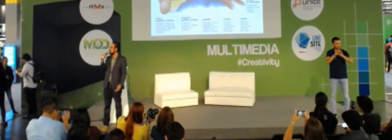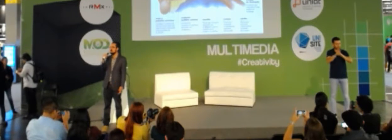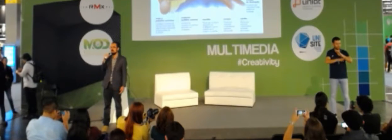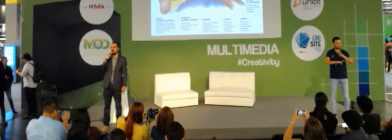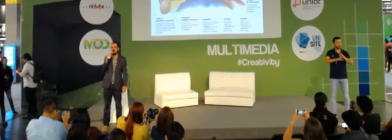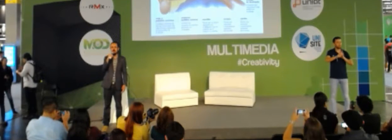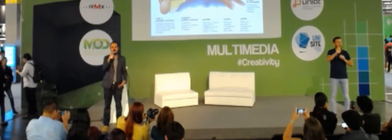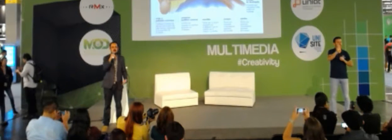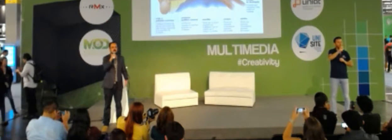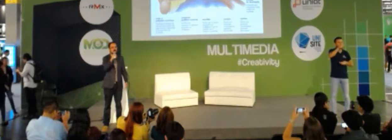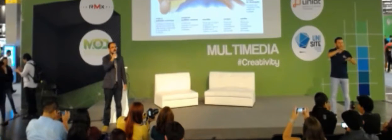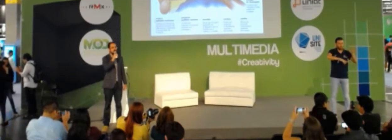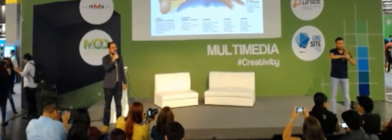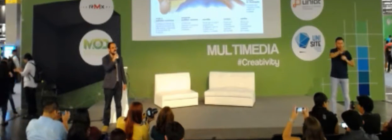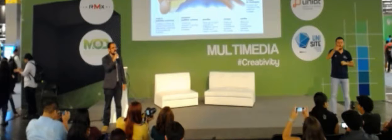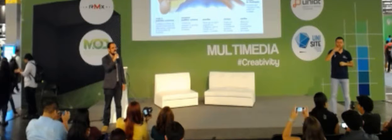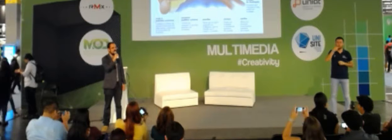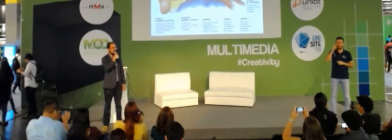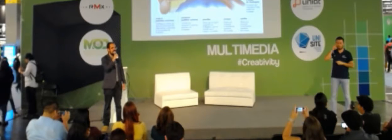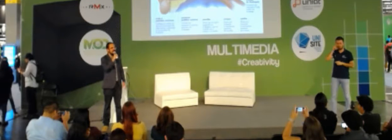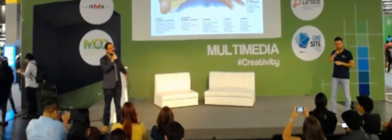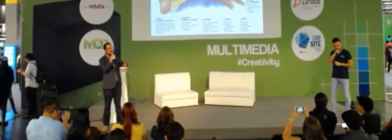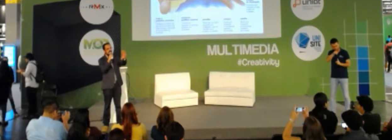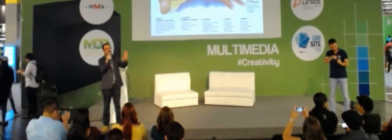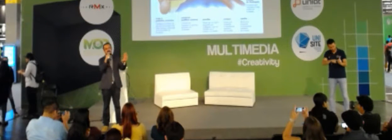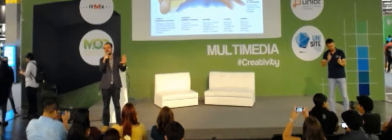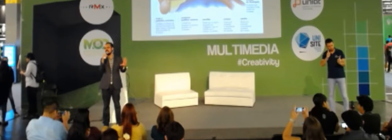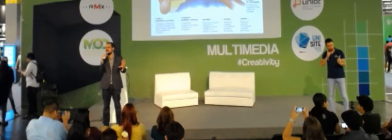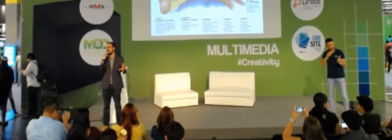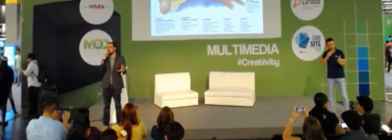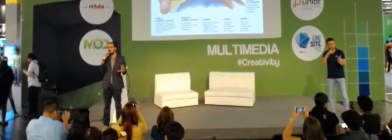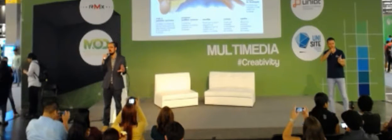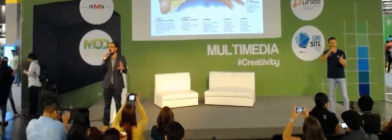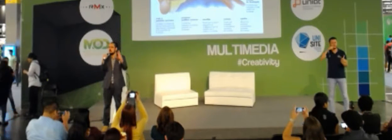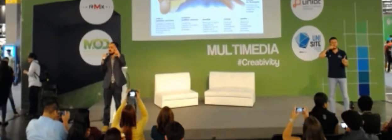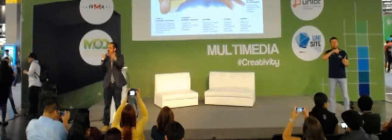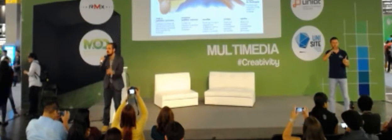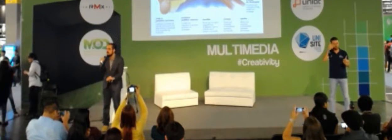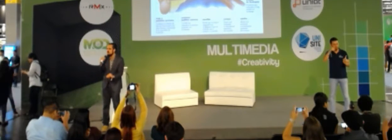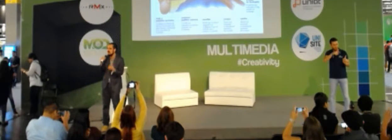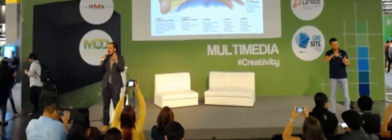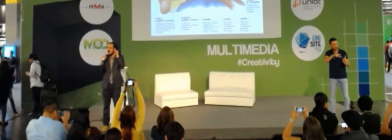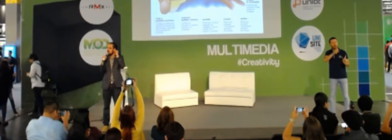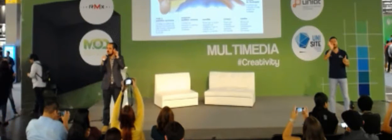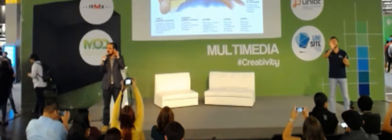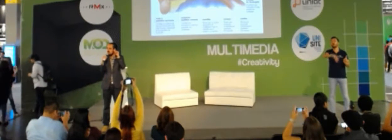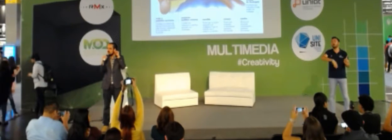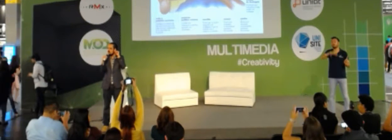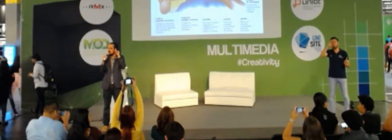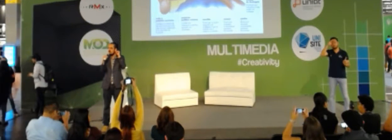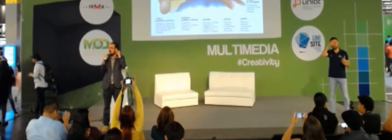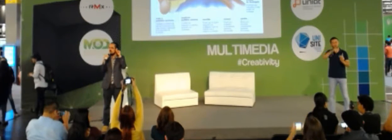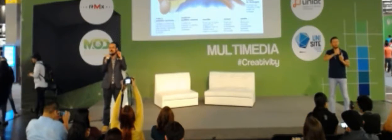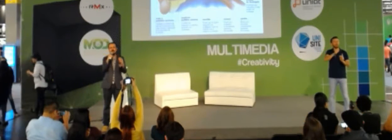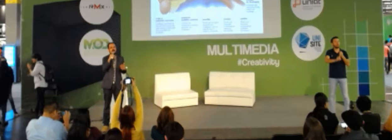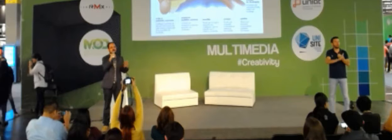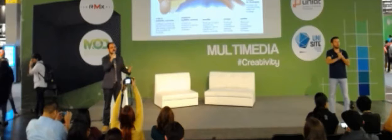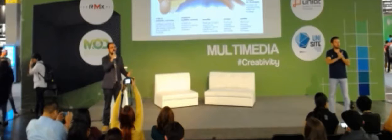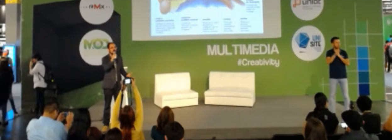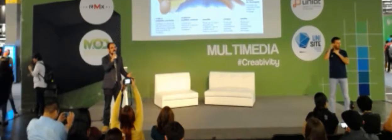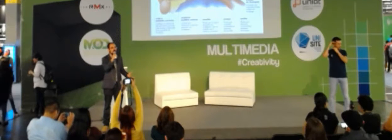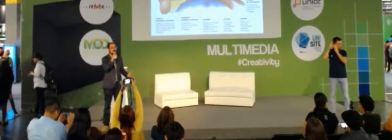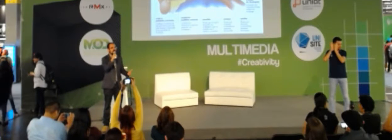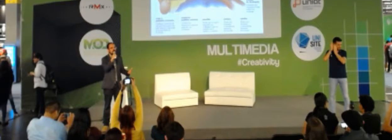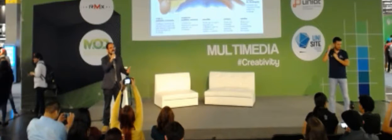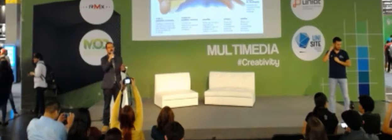escuchamos o vemos a una persona sorda, inmediatamente a ese ser humano lo reducimos a un oído. Un oído que